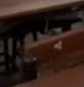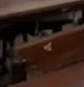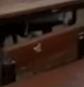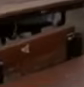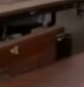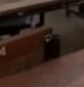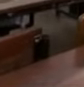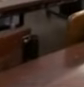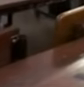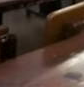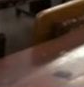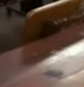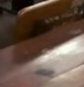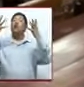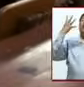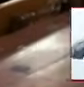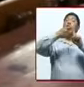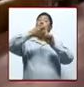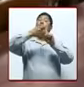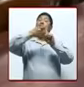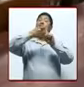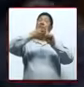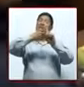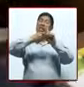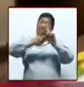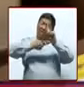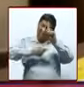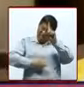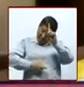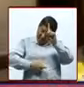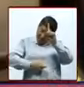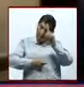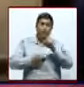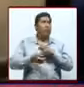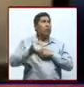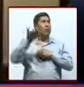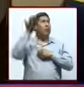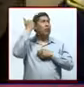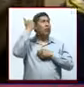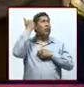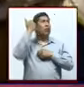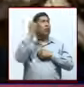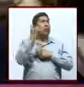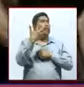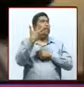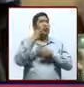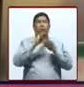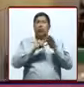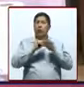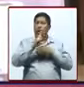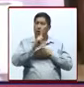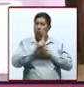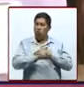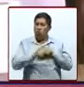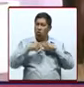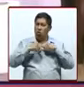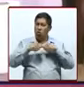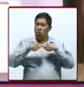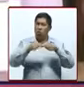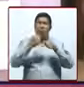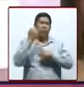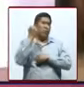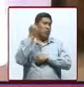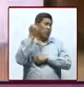Están bajando tremendamente las temperaturas. Estamos con un frente frío que ha ingresado el pasado 5 de julio, que va a durar hasta el